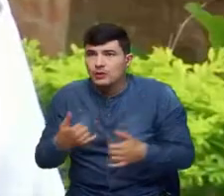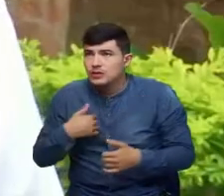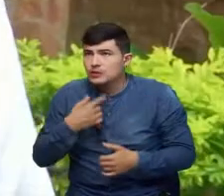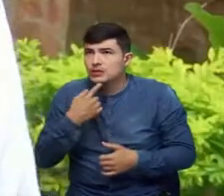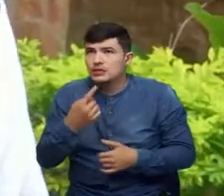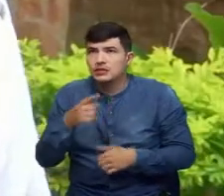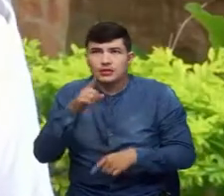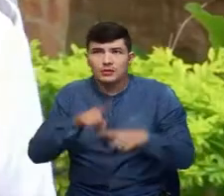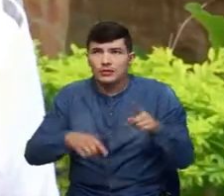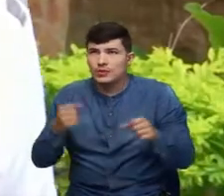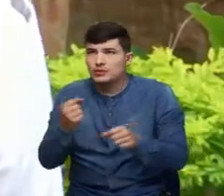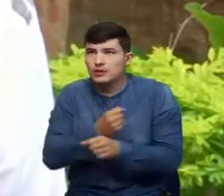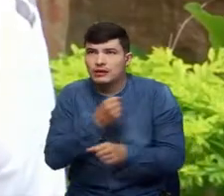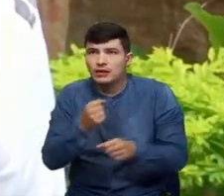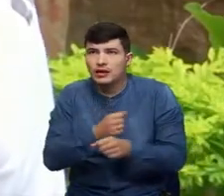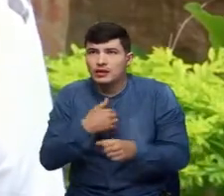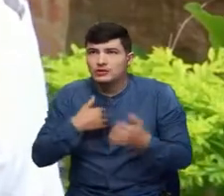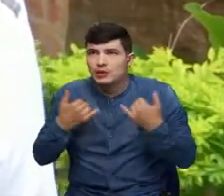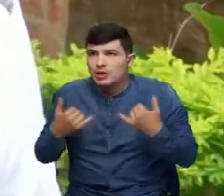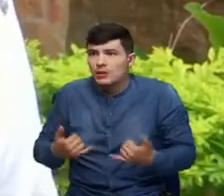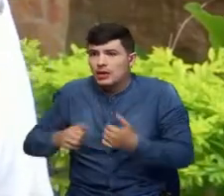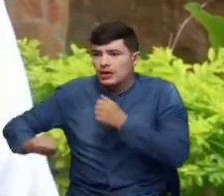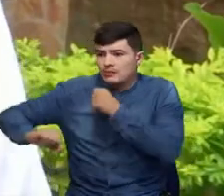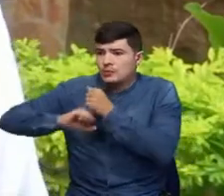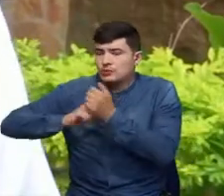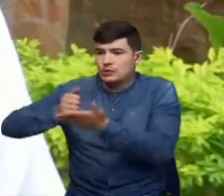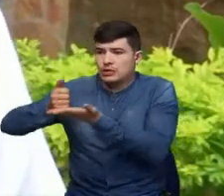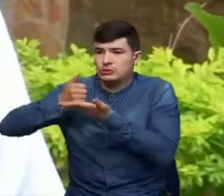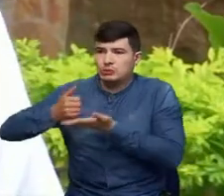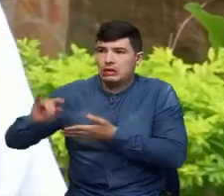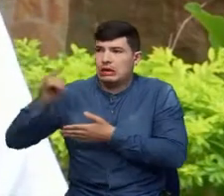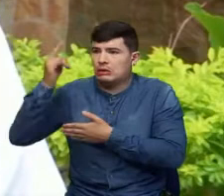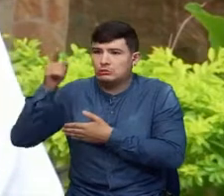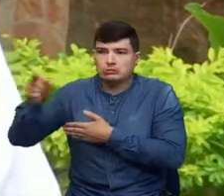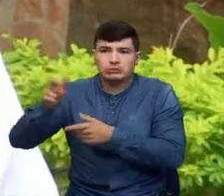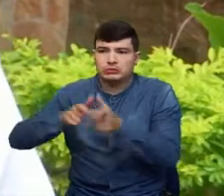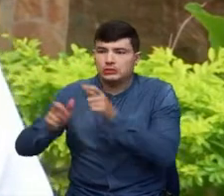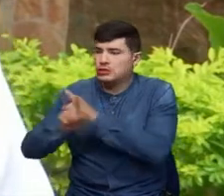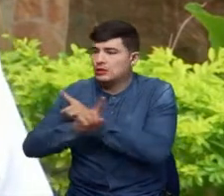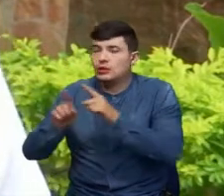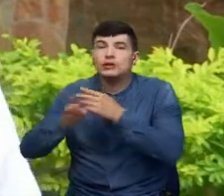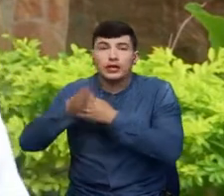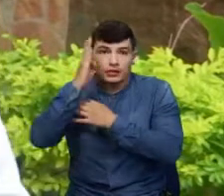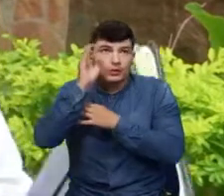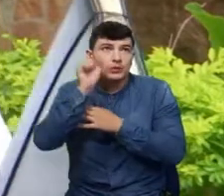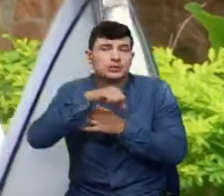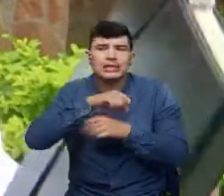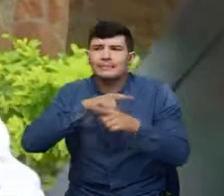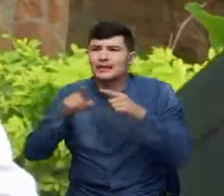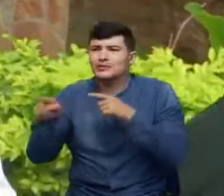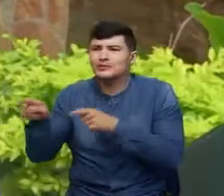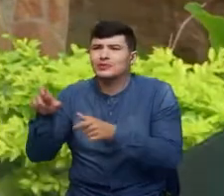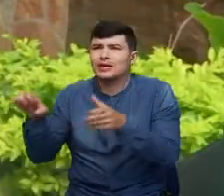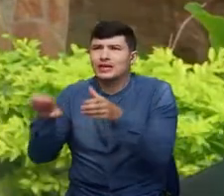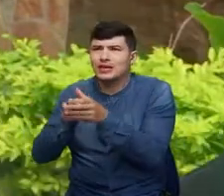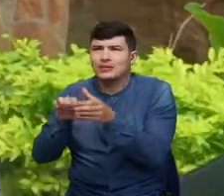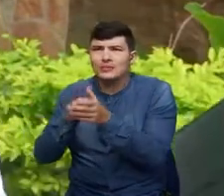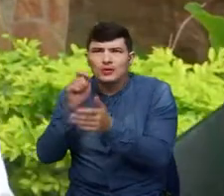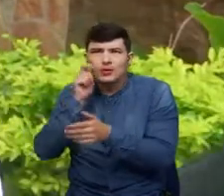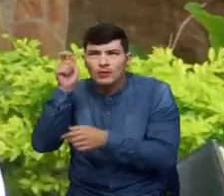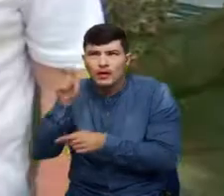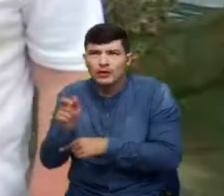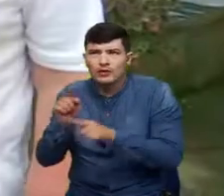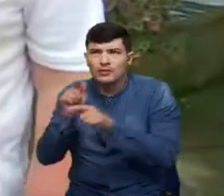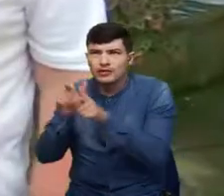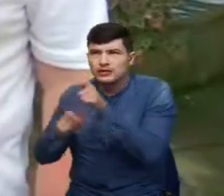trabajar yo no tengo el sustento de nadie la ayuda de nadie de dios primeramente el equipo humano que pronto